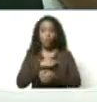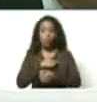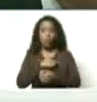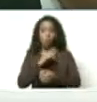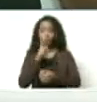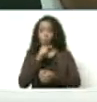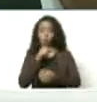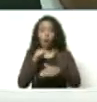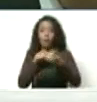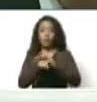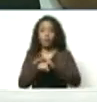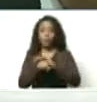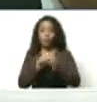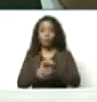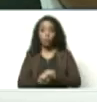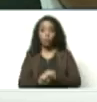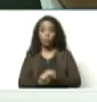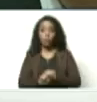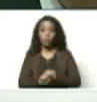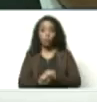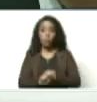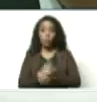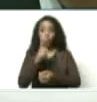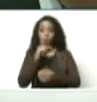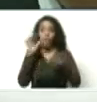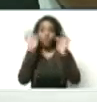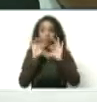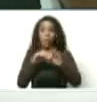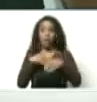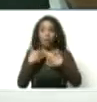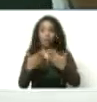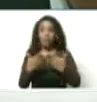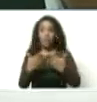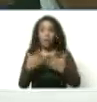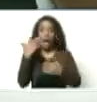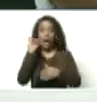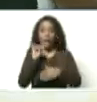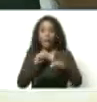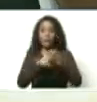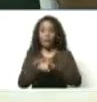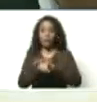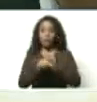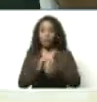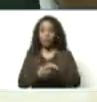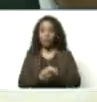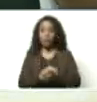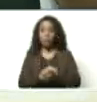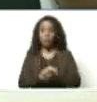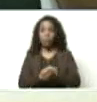acceso a ella pues no no hay forma de que de que tengamos acceso